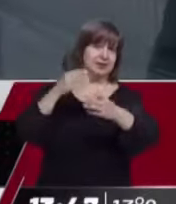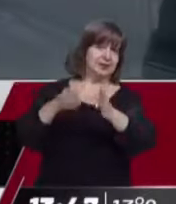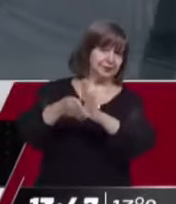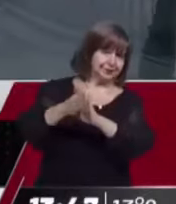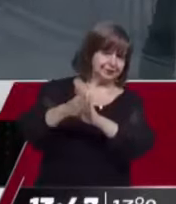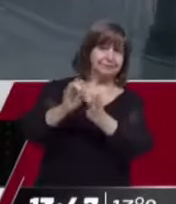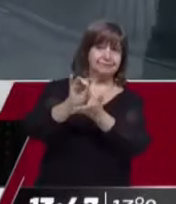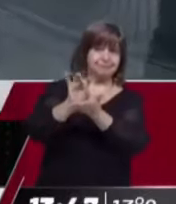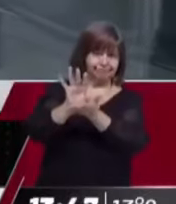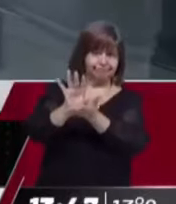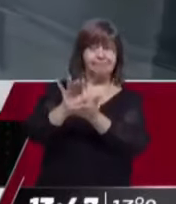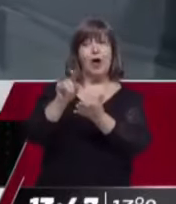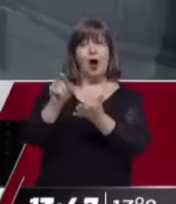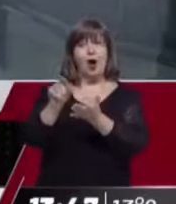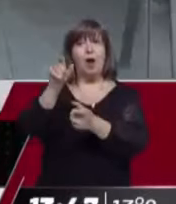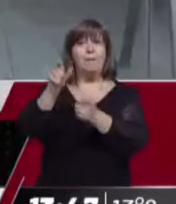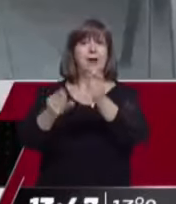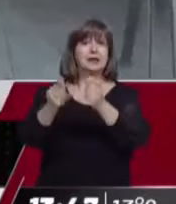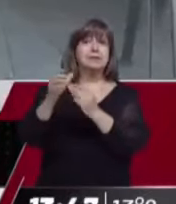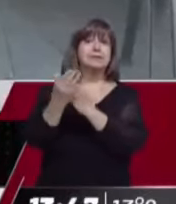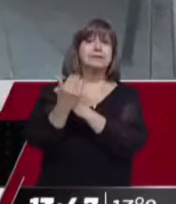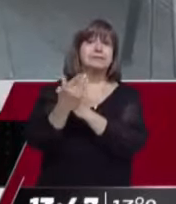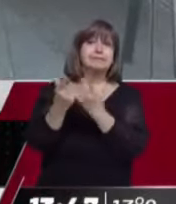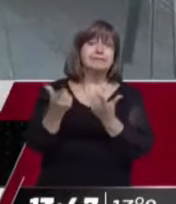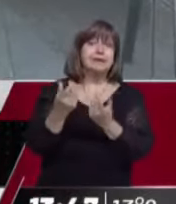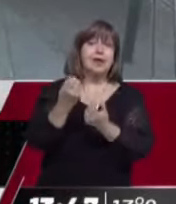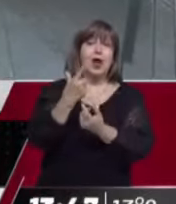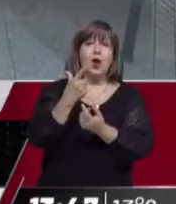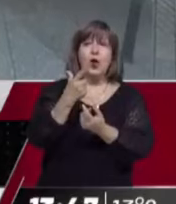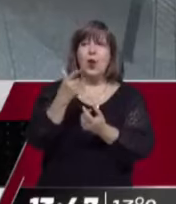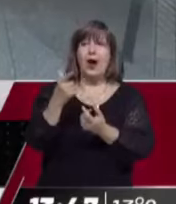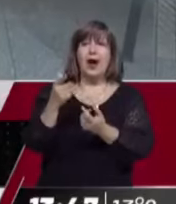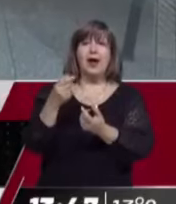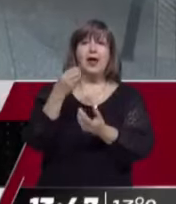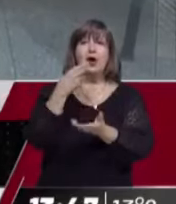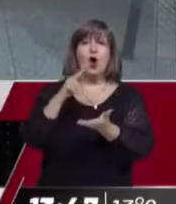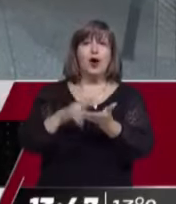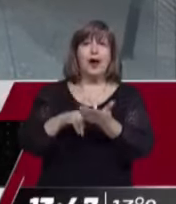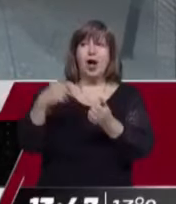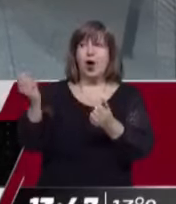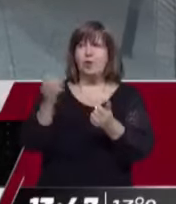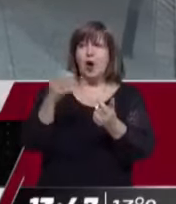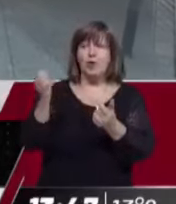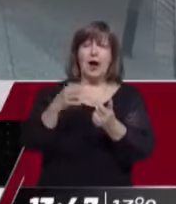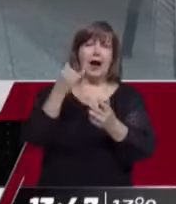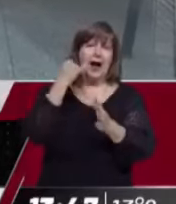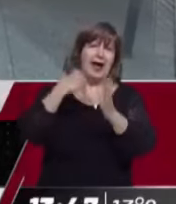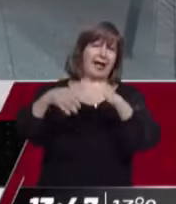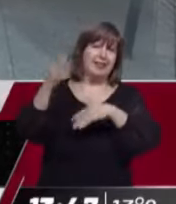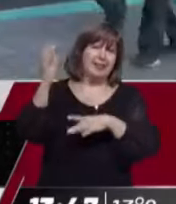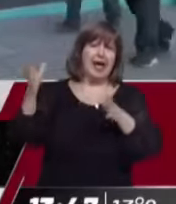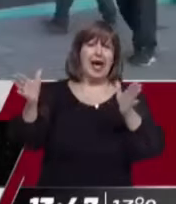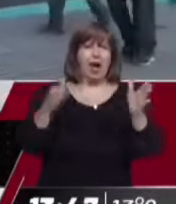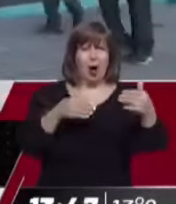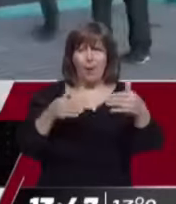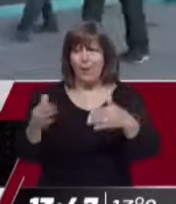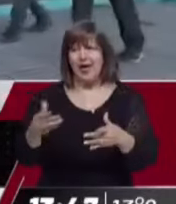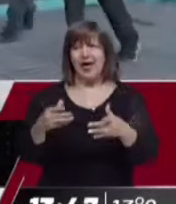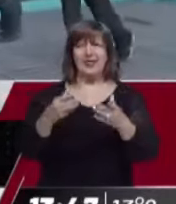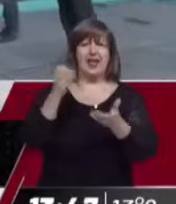no es rentable tener a gente trabajando en un lugar que ya no hay tanta cantidad de correo como antes. Hablamos de que antes se mandaban muchísimas